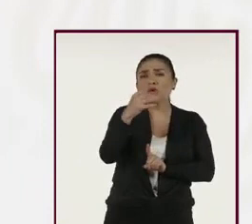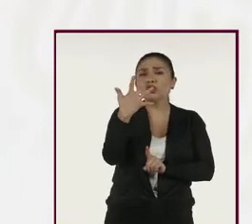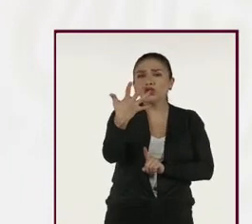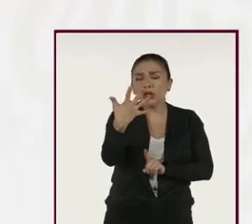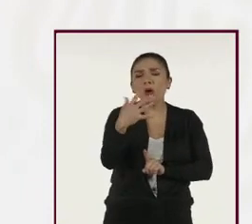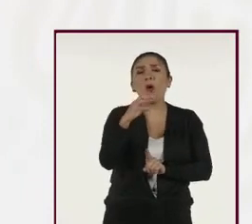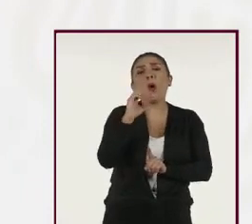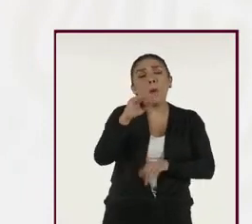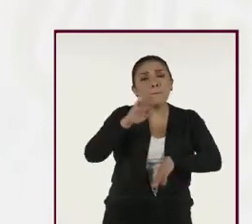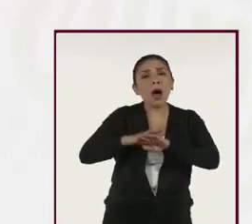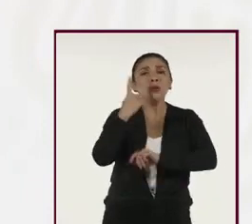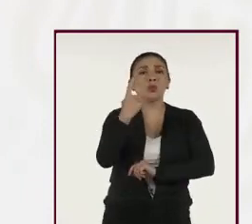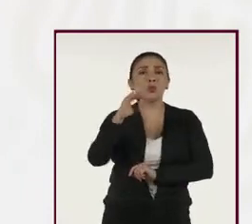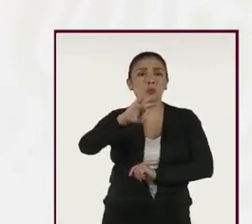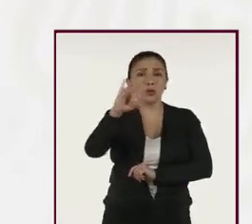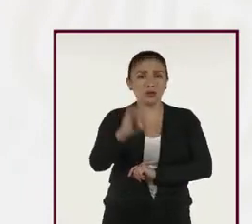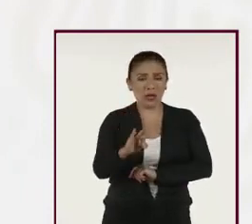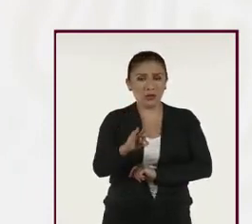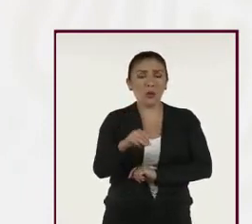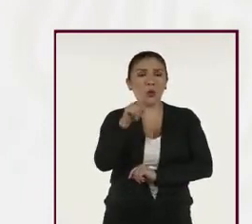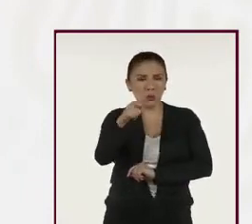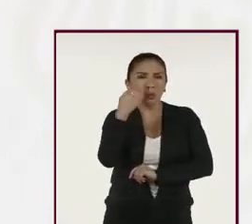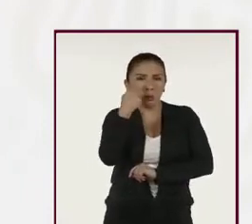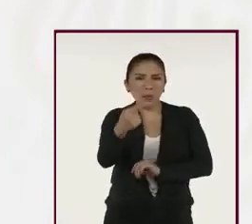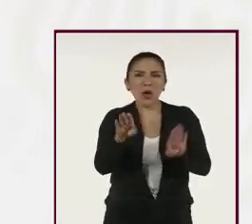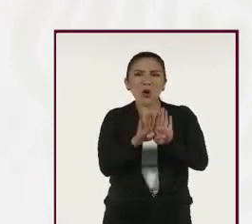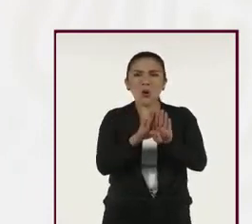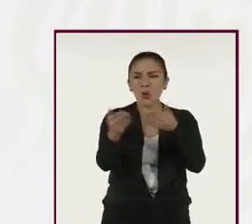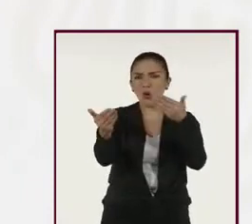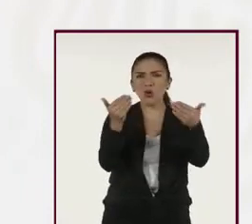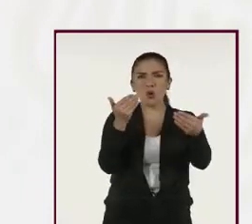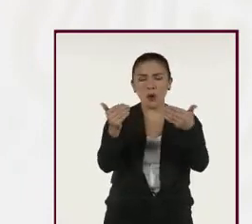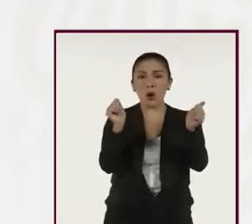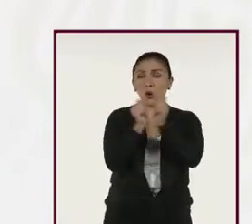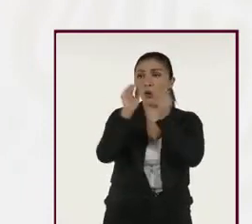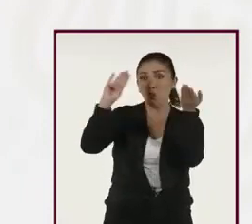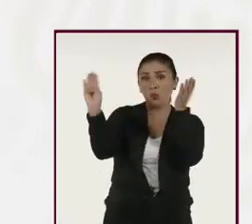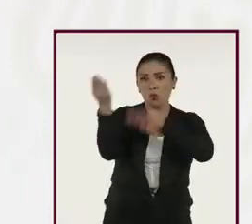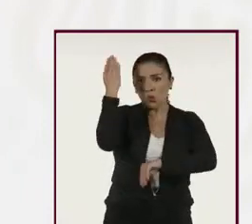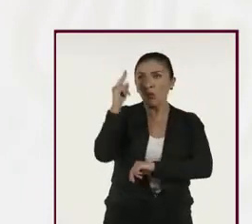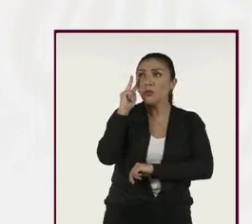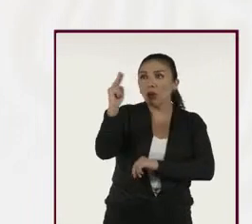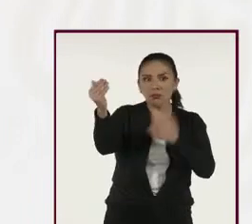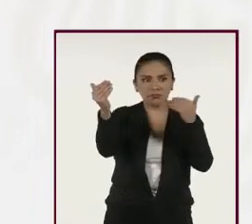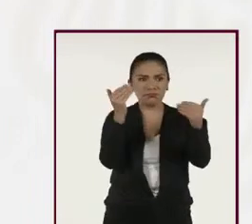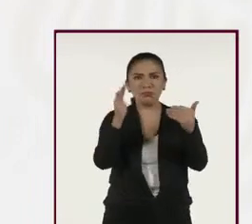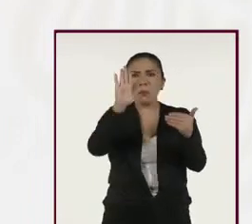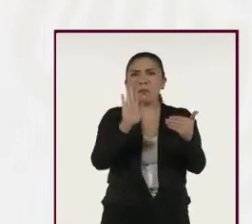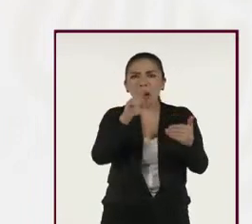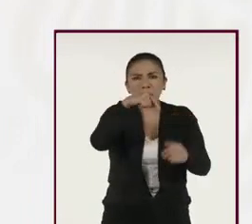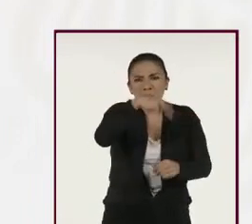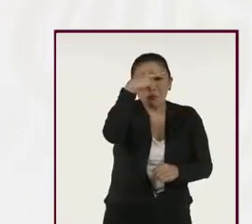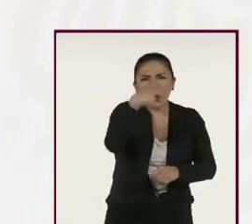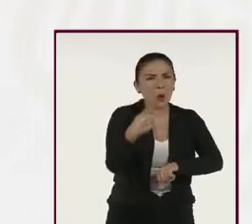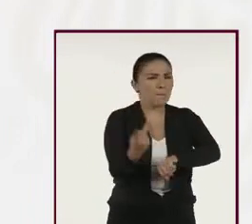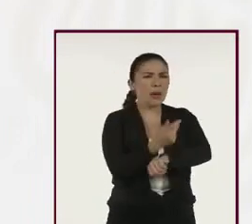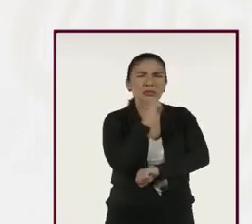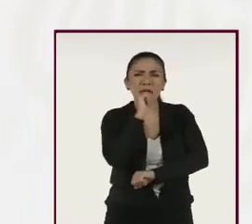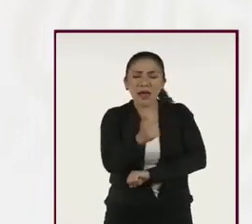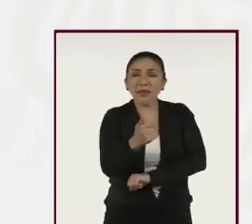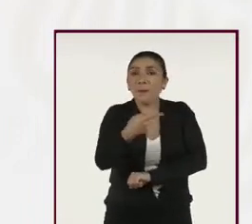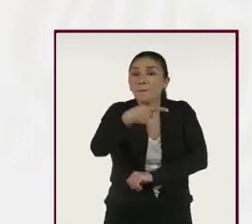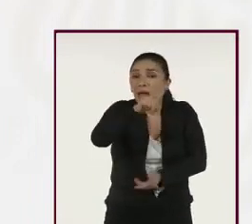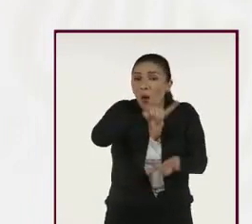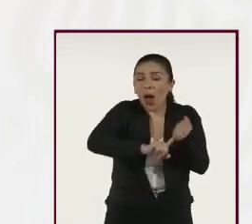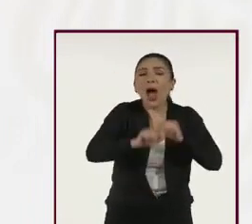hasta 1%. Si lo vemos en comparación con las cifras mundiales, pues diríamos, parece que en México no sucede, pero en realidad lo que